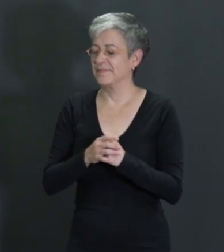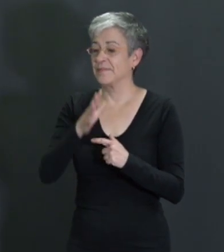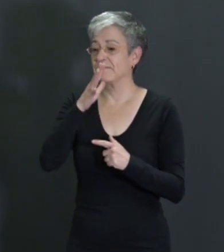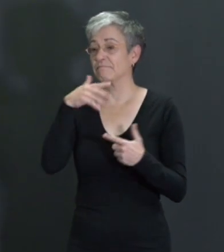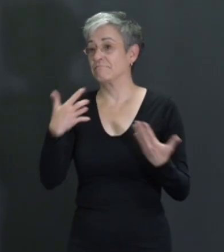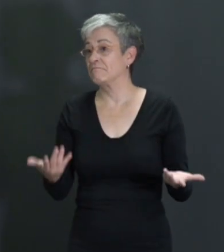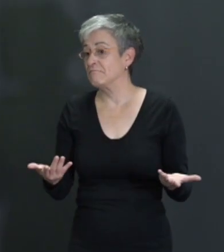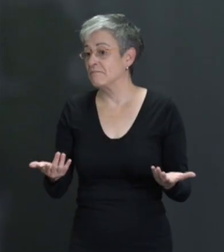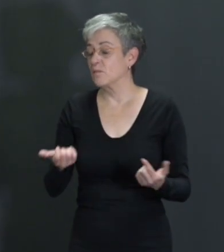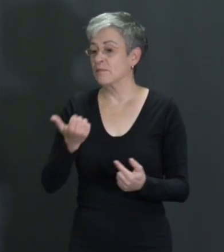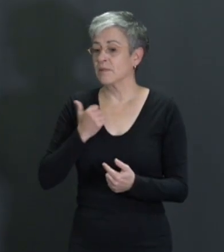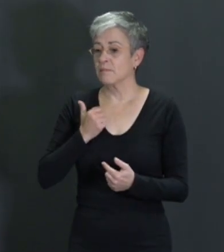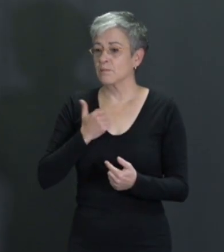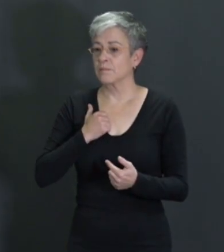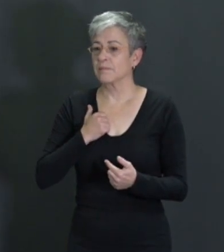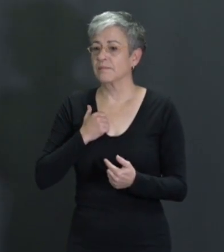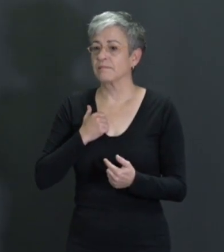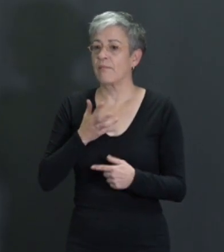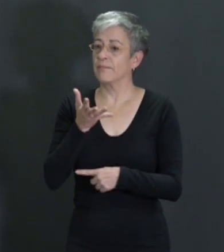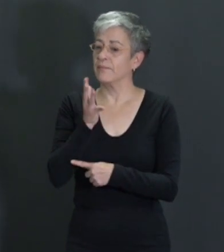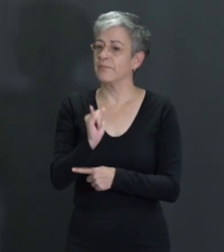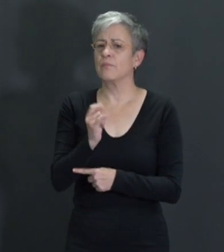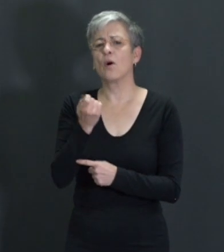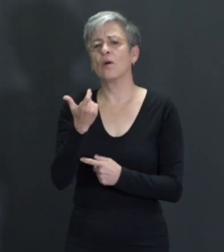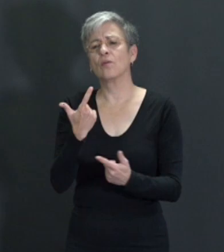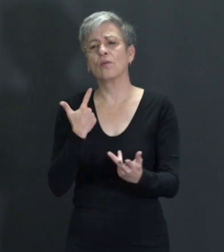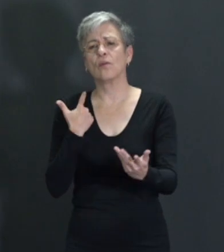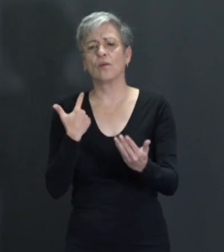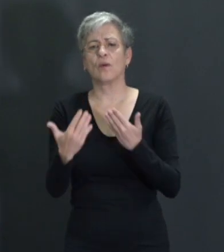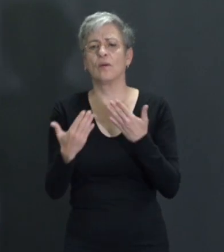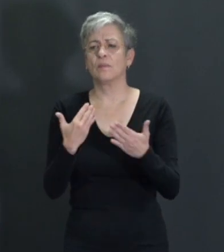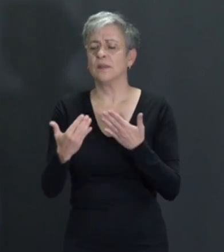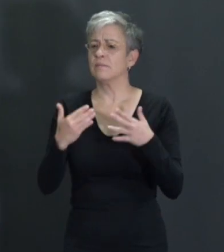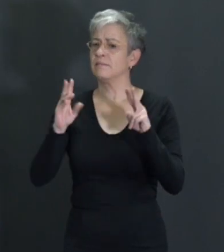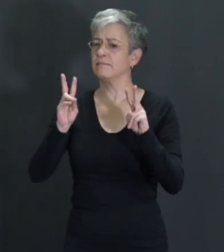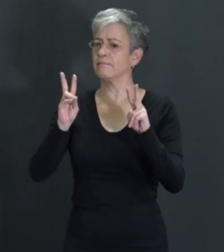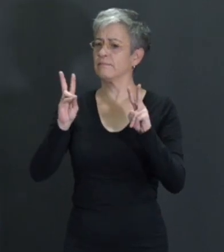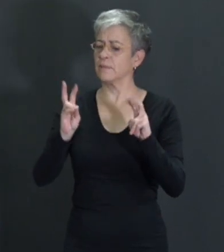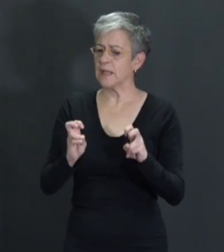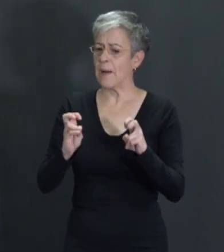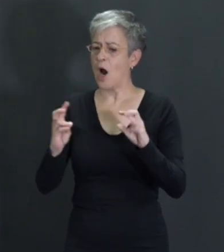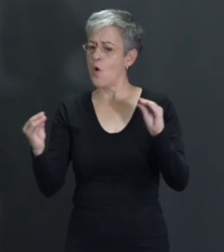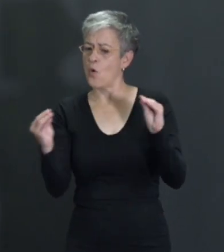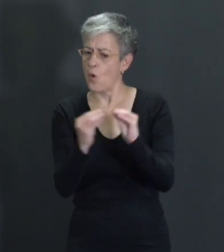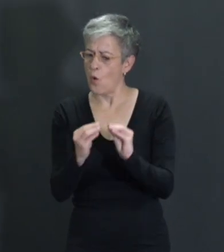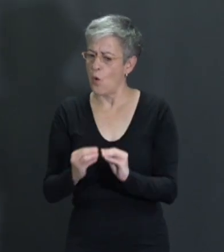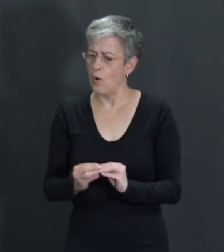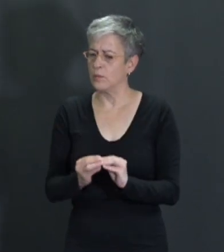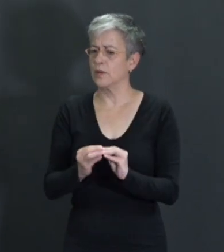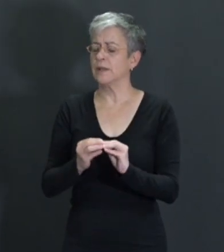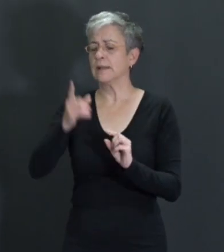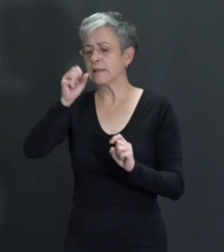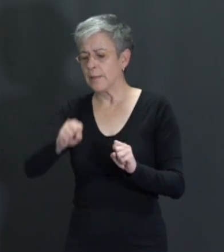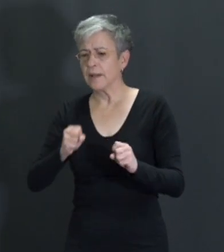aprovechar que estáis aquí un poco para conversar pues sobre los temas que tenemos en común, sobre los desafíos,